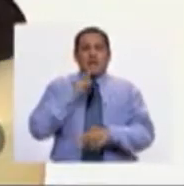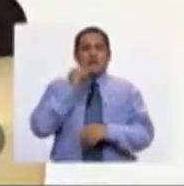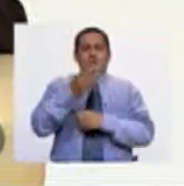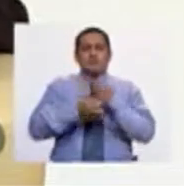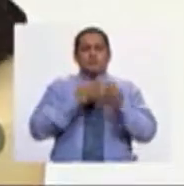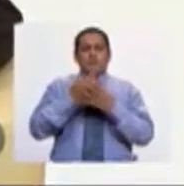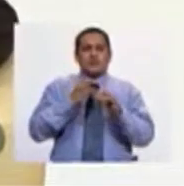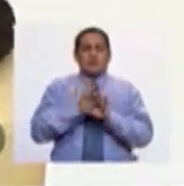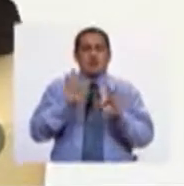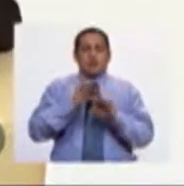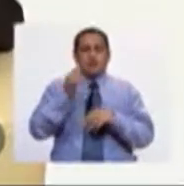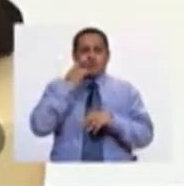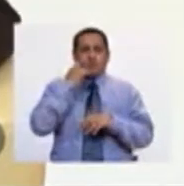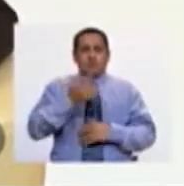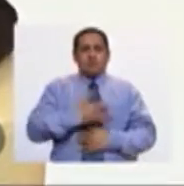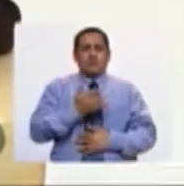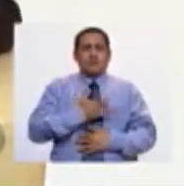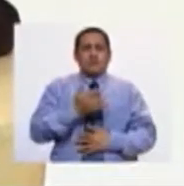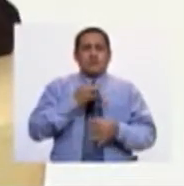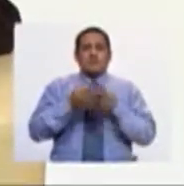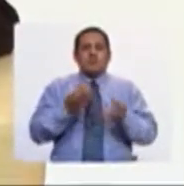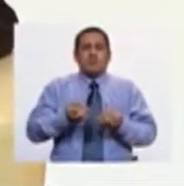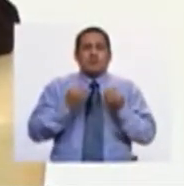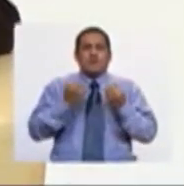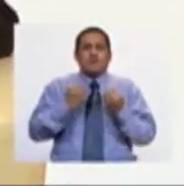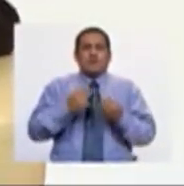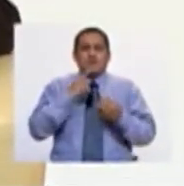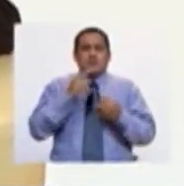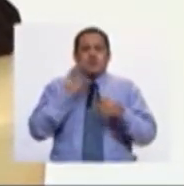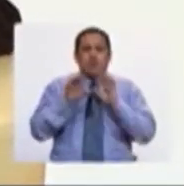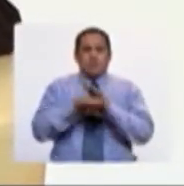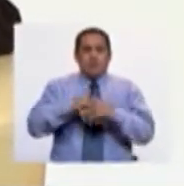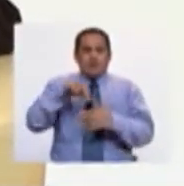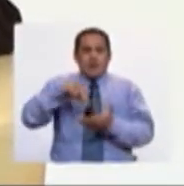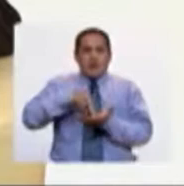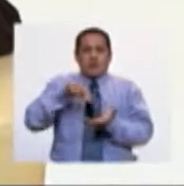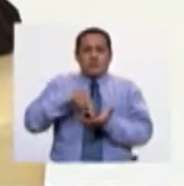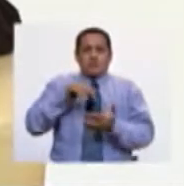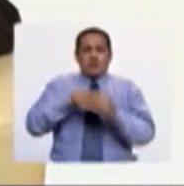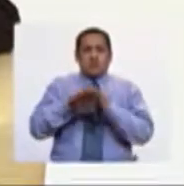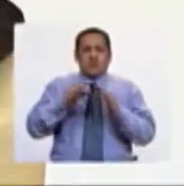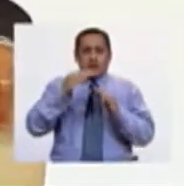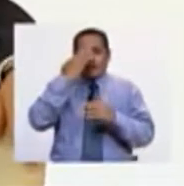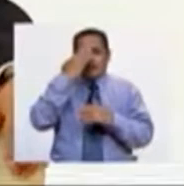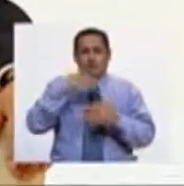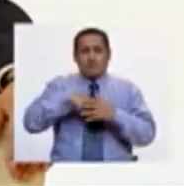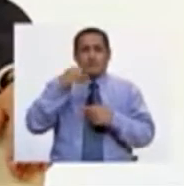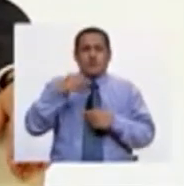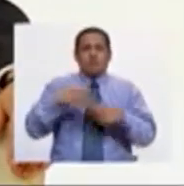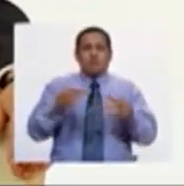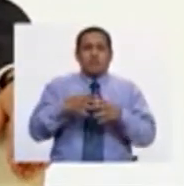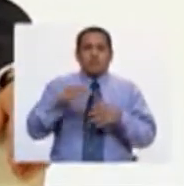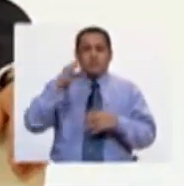sin expresión de causa, sin motivación, sin decir por qué se requiere un sistema obligatorio que solamente funciona en